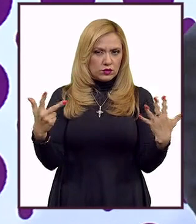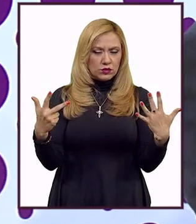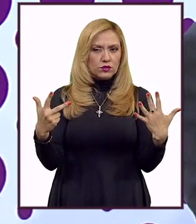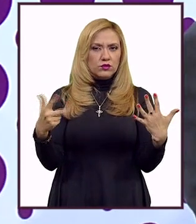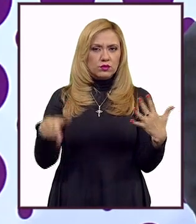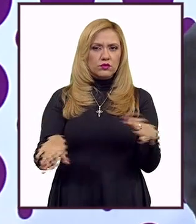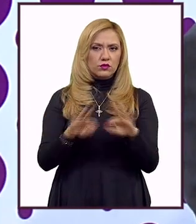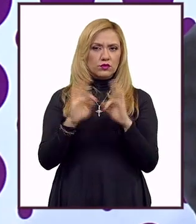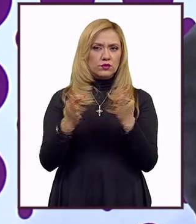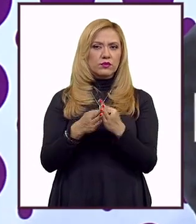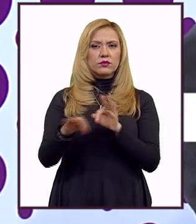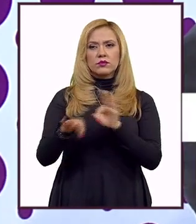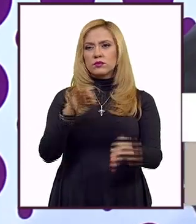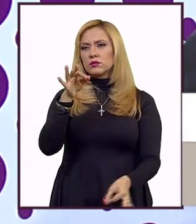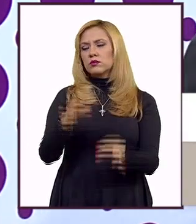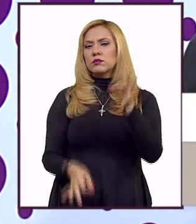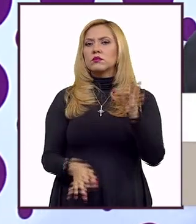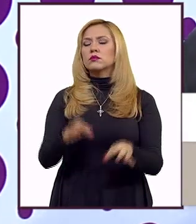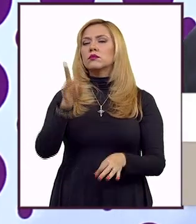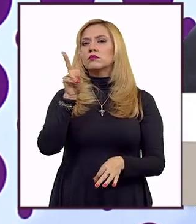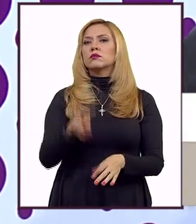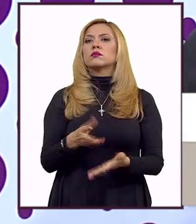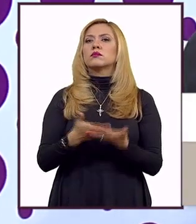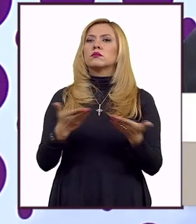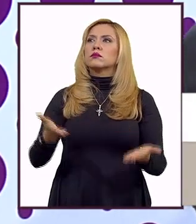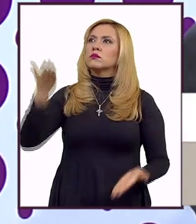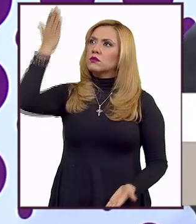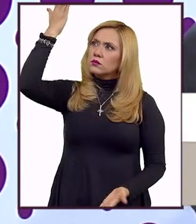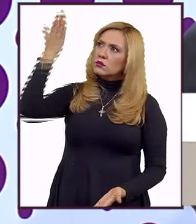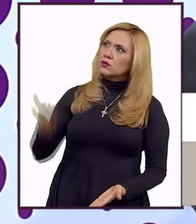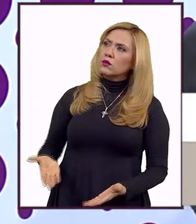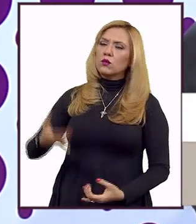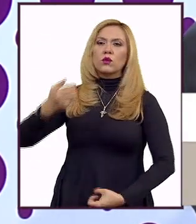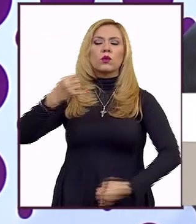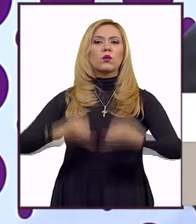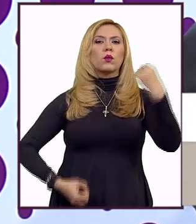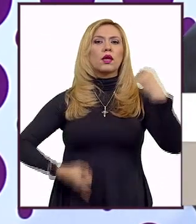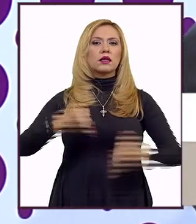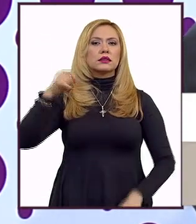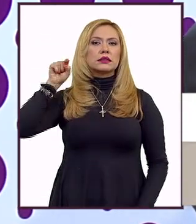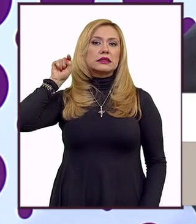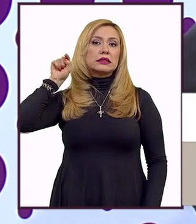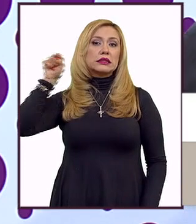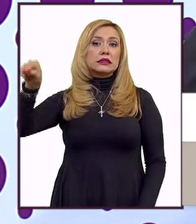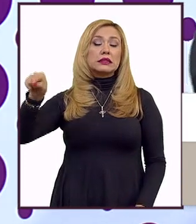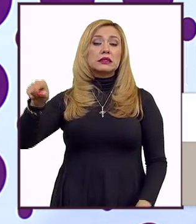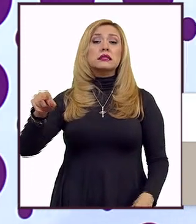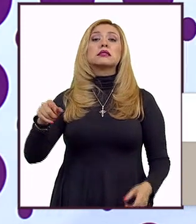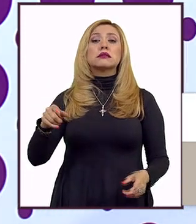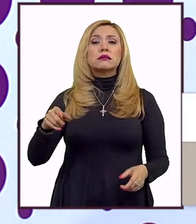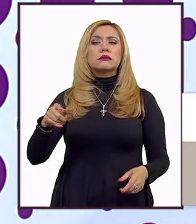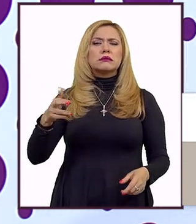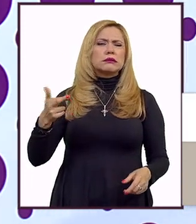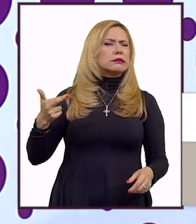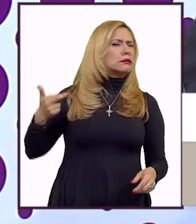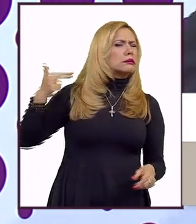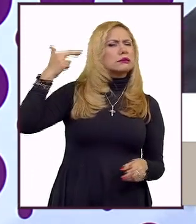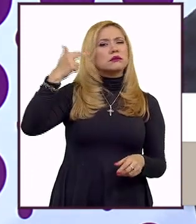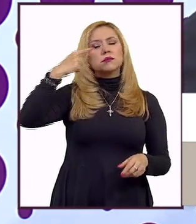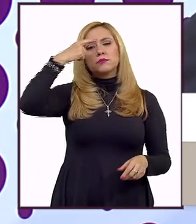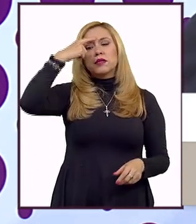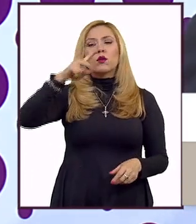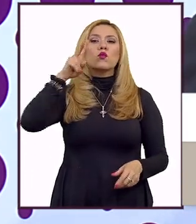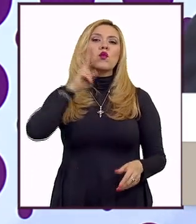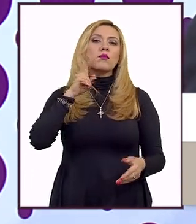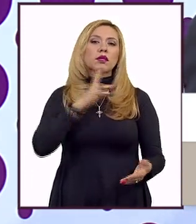una figura de un funcionario que es el juez de control. Ese juez de control es clave en todo este proceso,